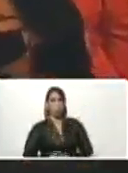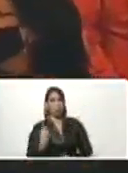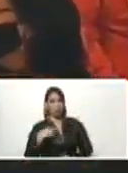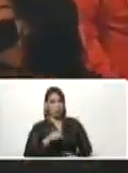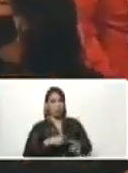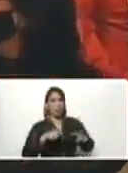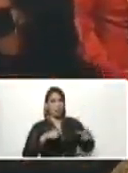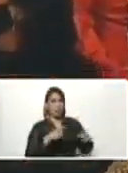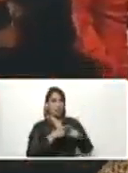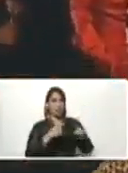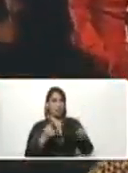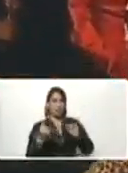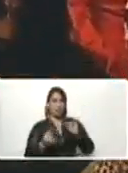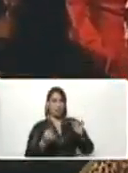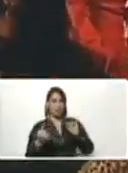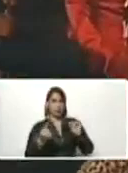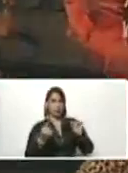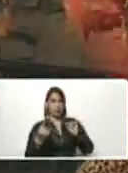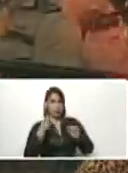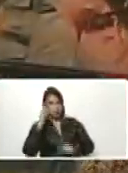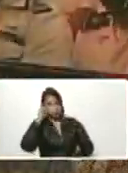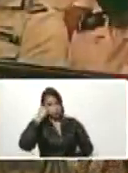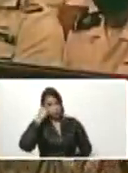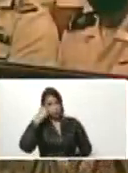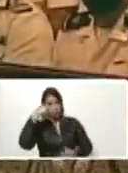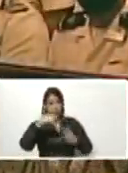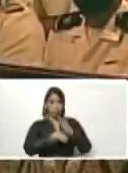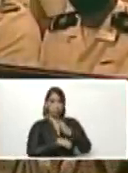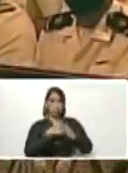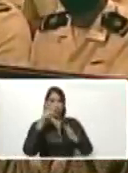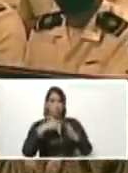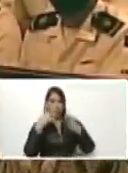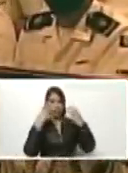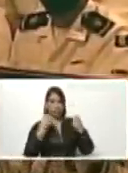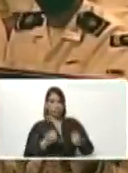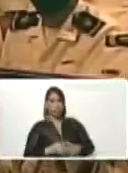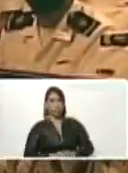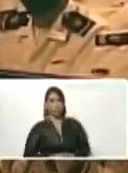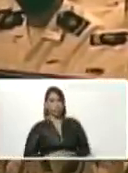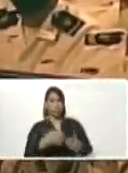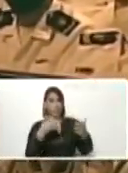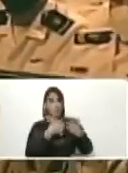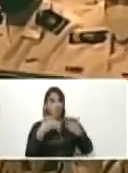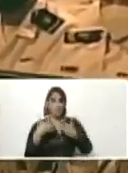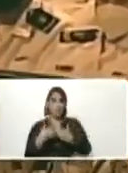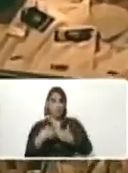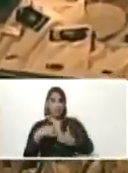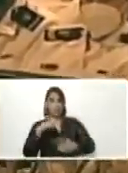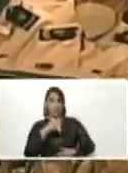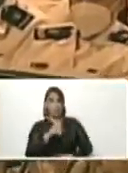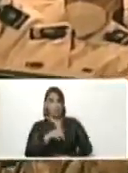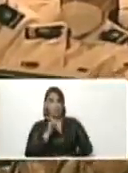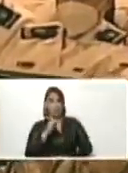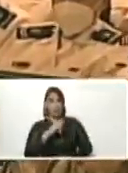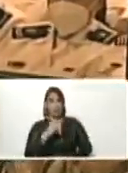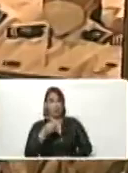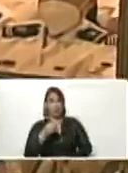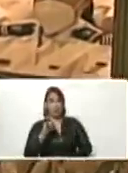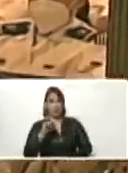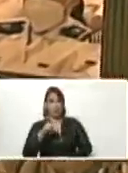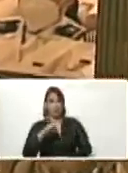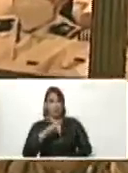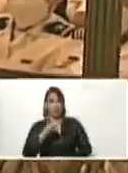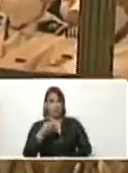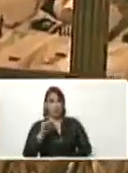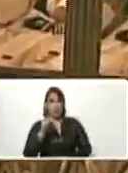espacio para la reflexión profunda y entender que la batalla de Pichincha, aun cuando estuvo acotado a un